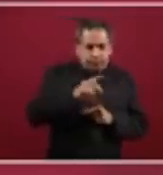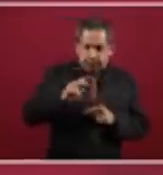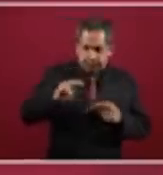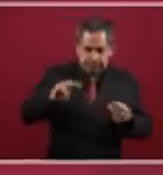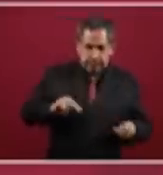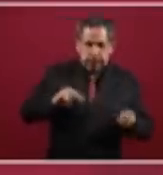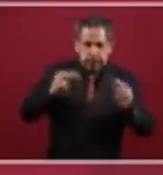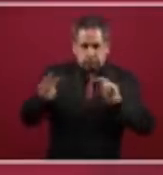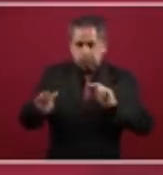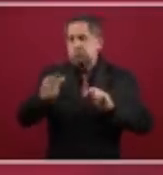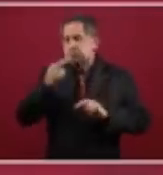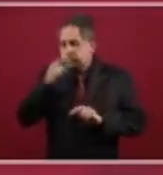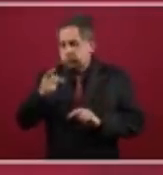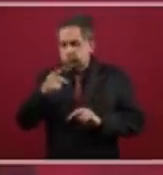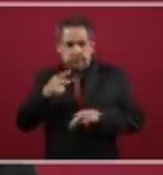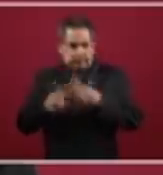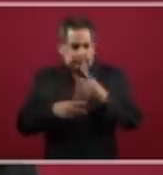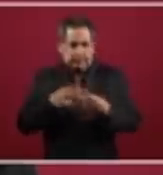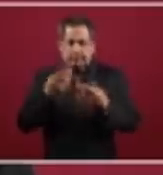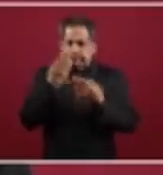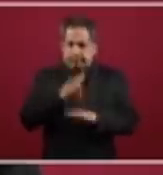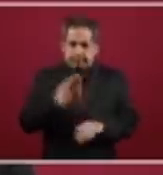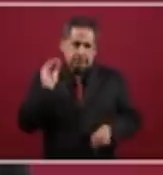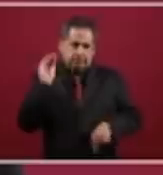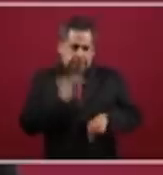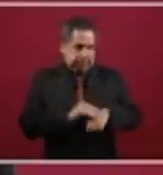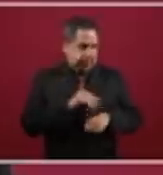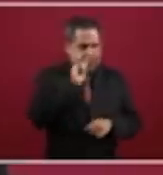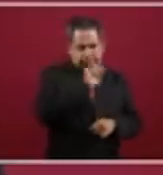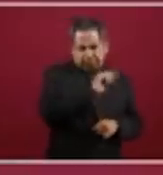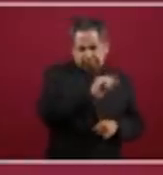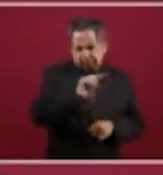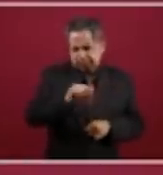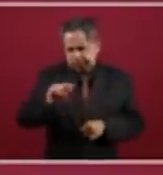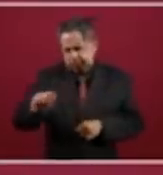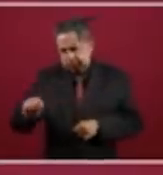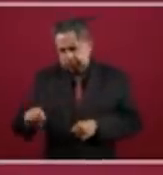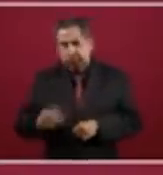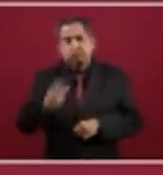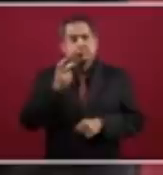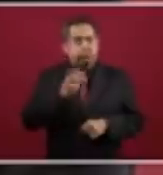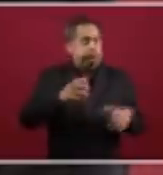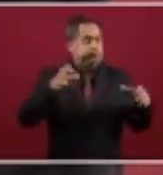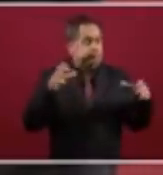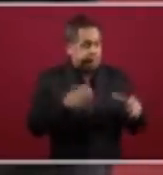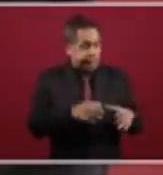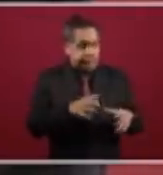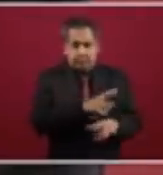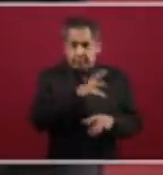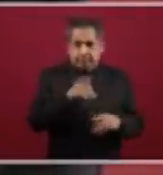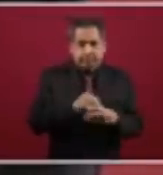servicio, acercarlo. Por eso los centros integradores